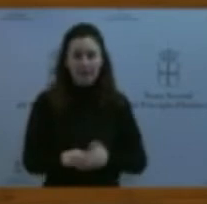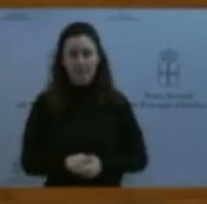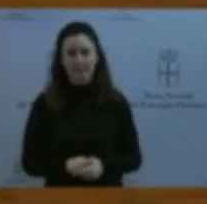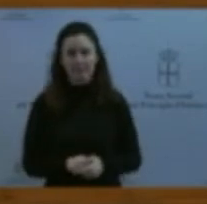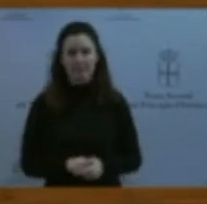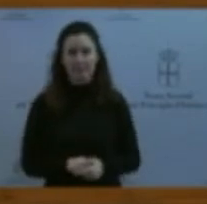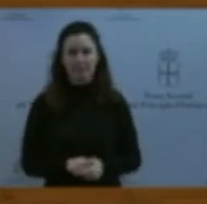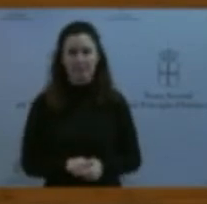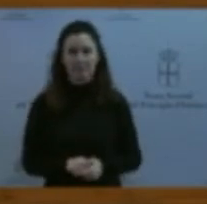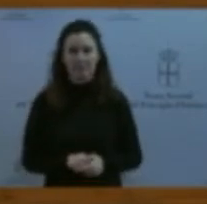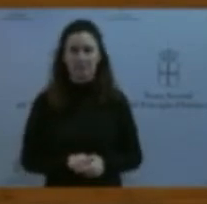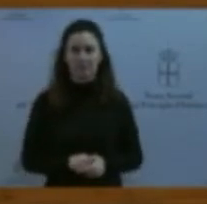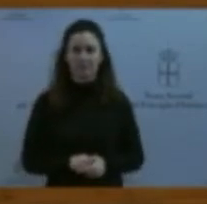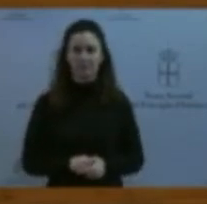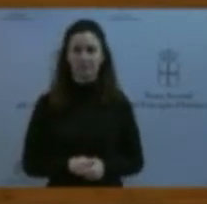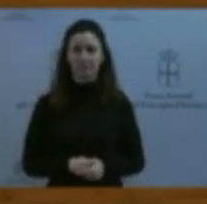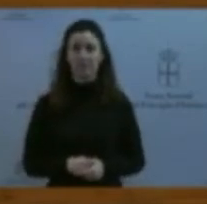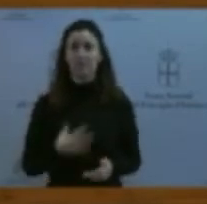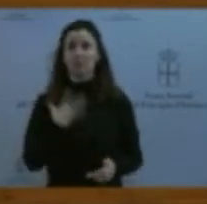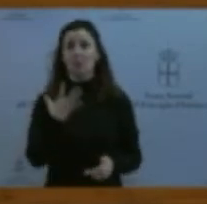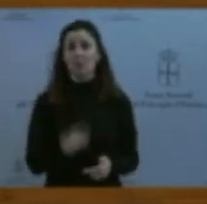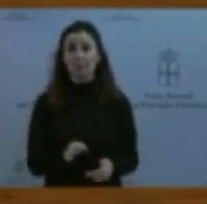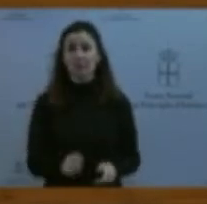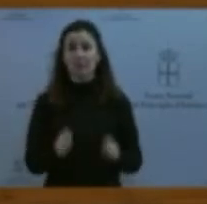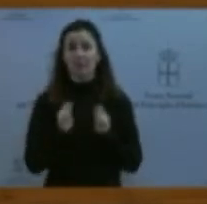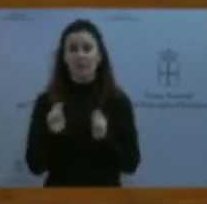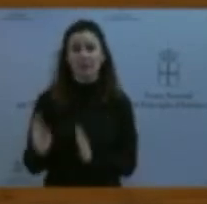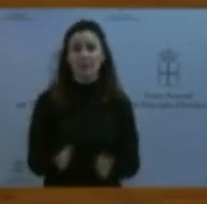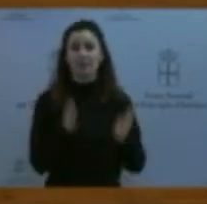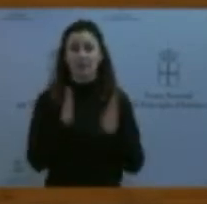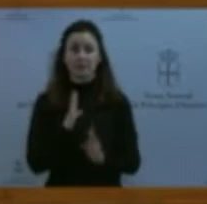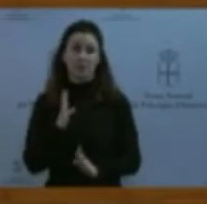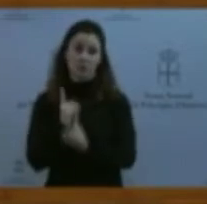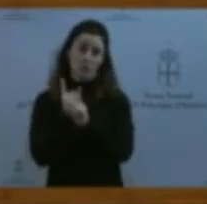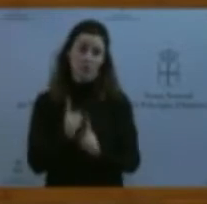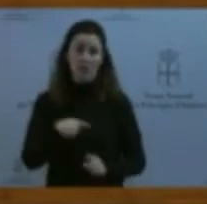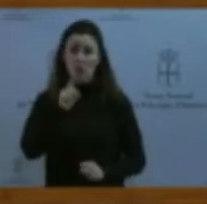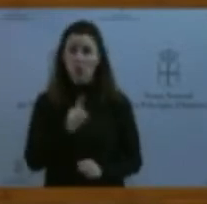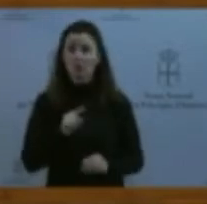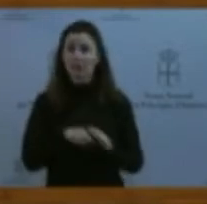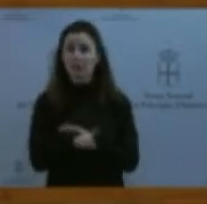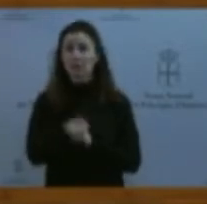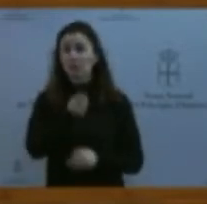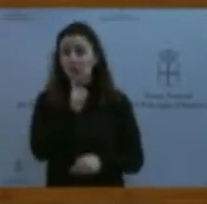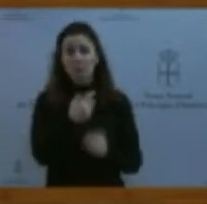probablemente se lo vayan a conceder en fase de recursos en este momento. No sé cómo lo van a hacer, igual usted lo puede explicar.